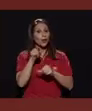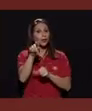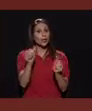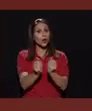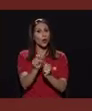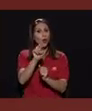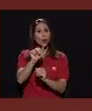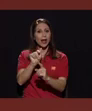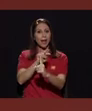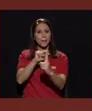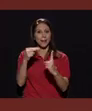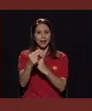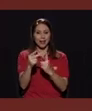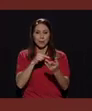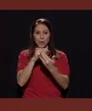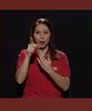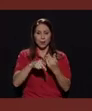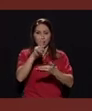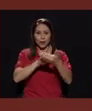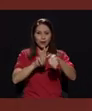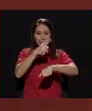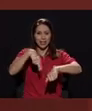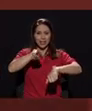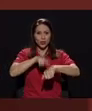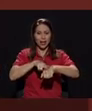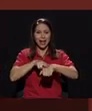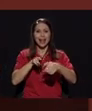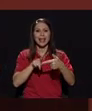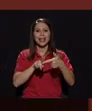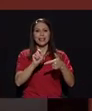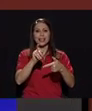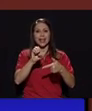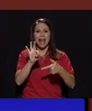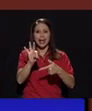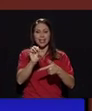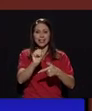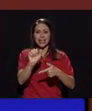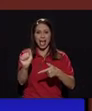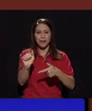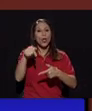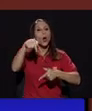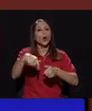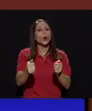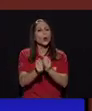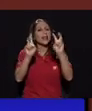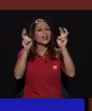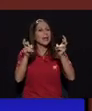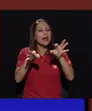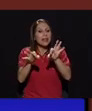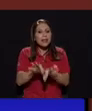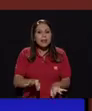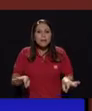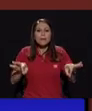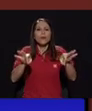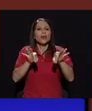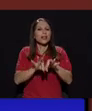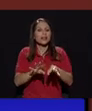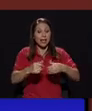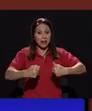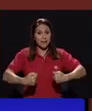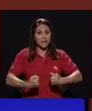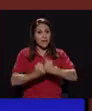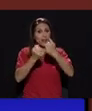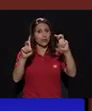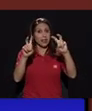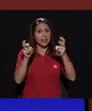Continúa usted con Una Mirada, el programa de la Universidad Nacional y del CINAR S.A. Hoy con el tema de la importancia y los retos que